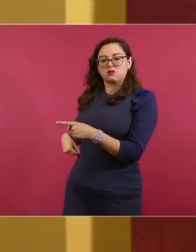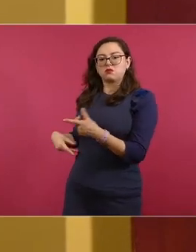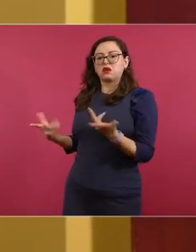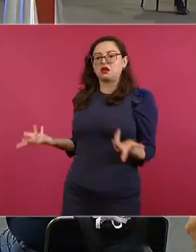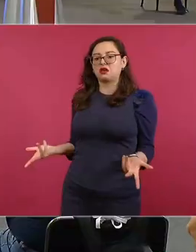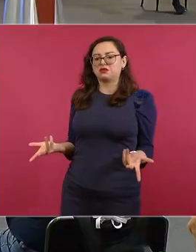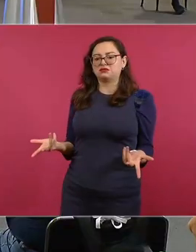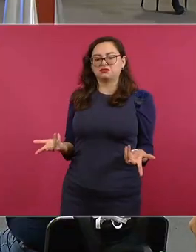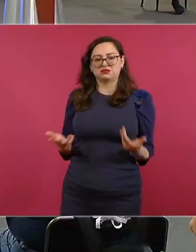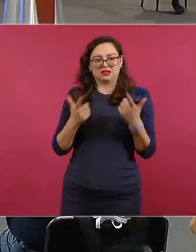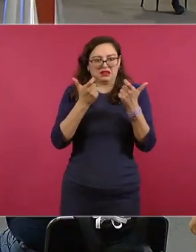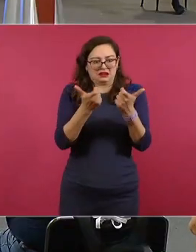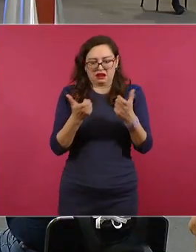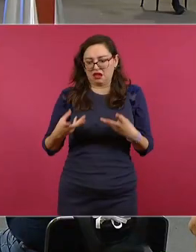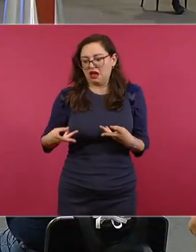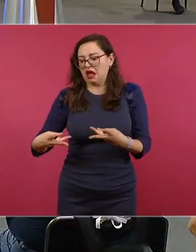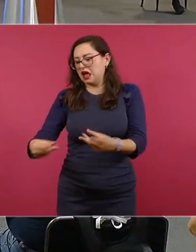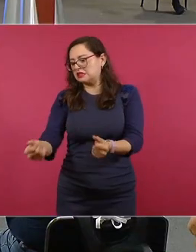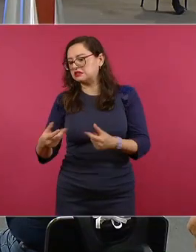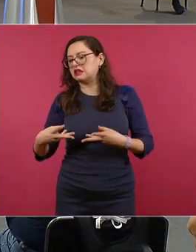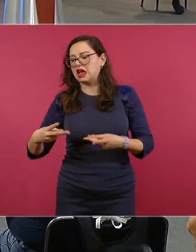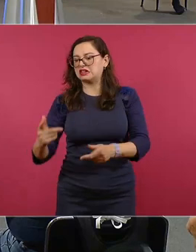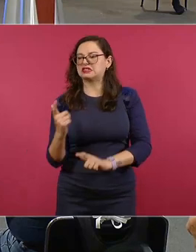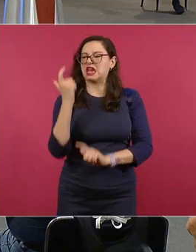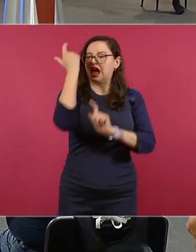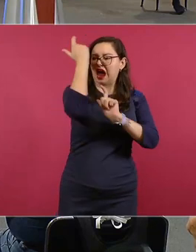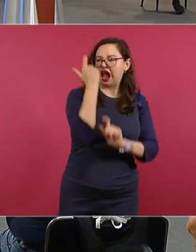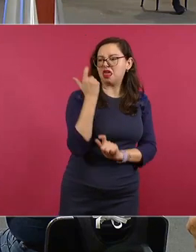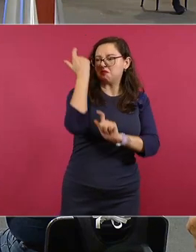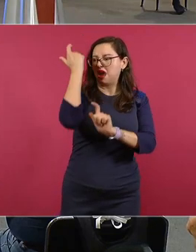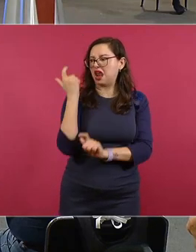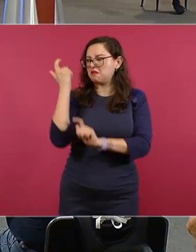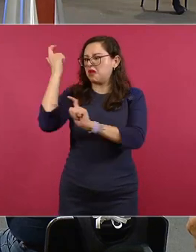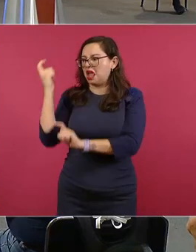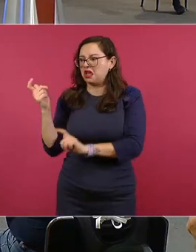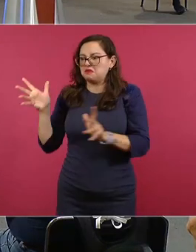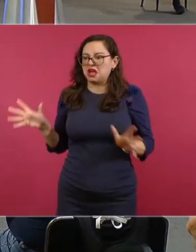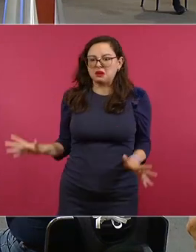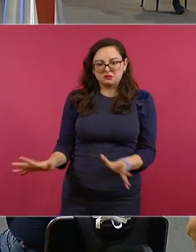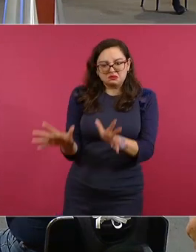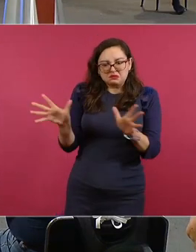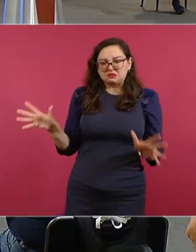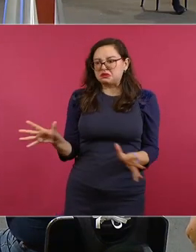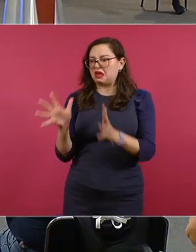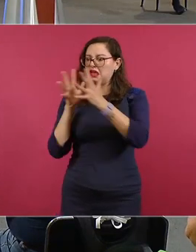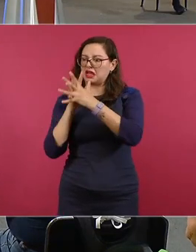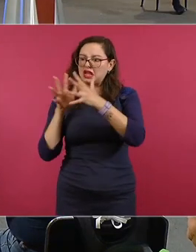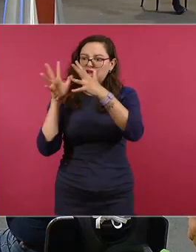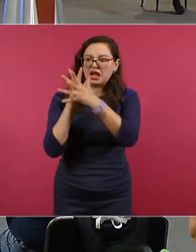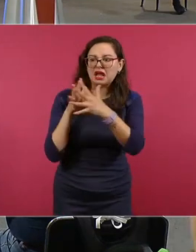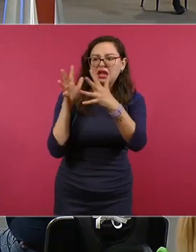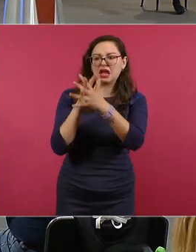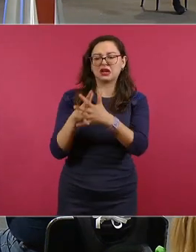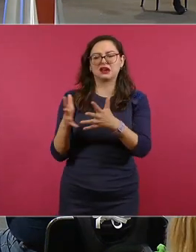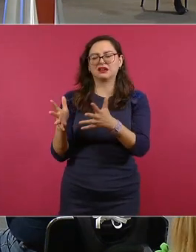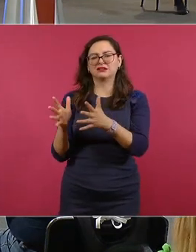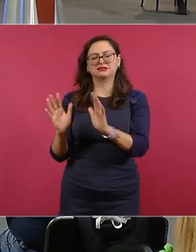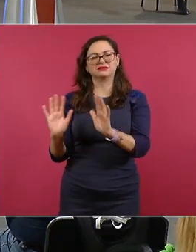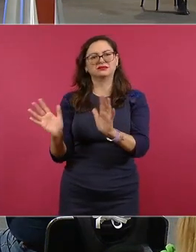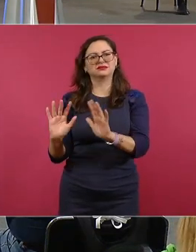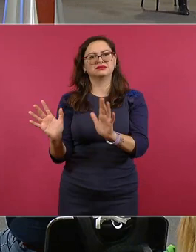utilizando tanto dinero en el armamentismo, apoyar a los